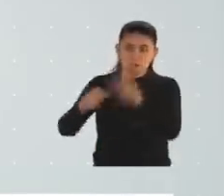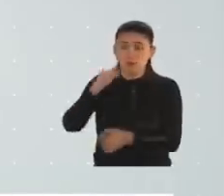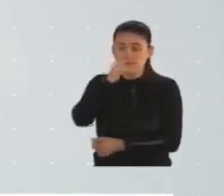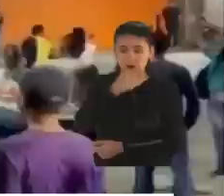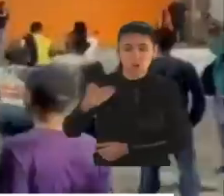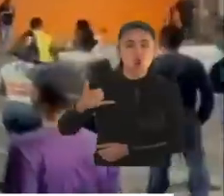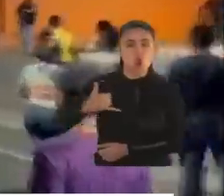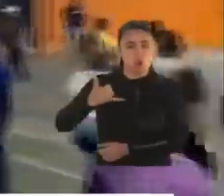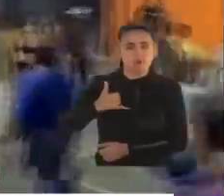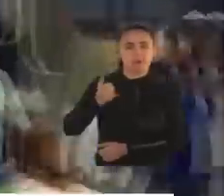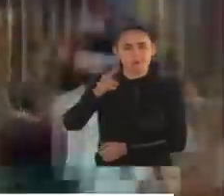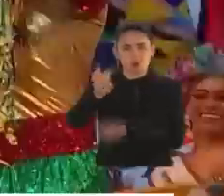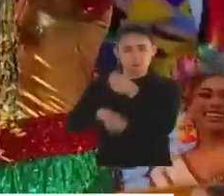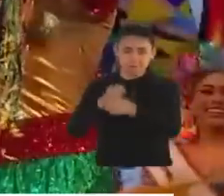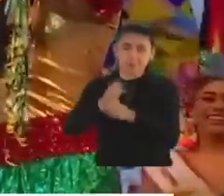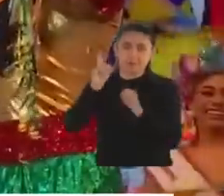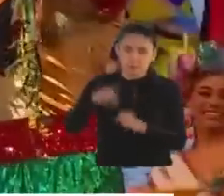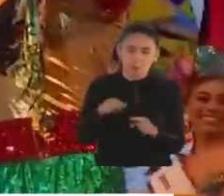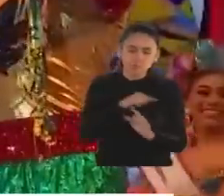ciudad.